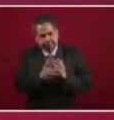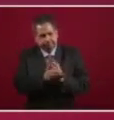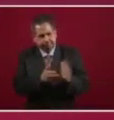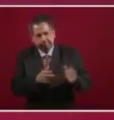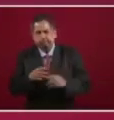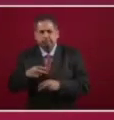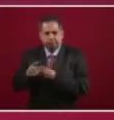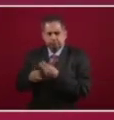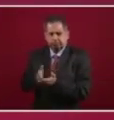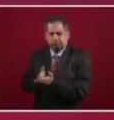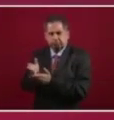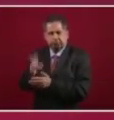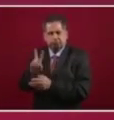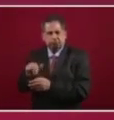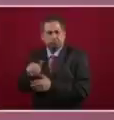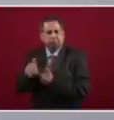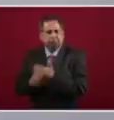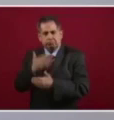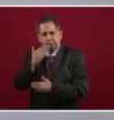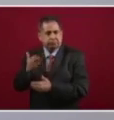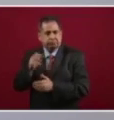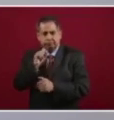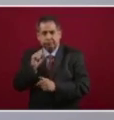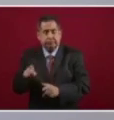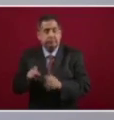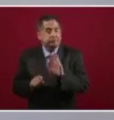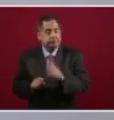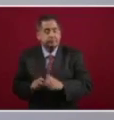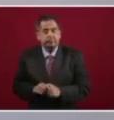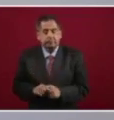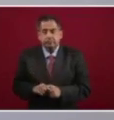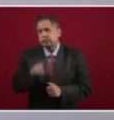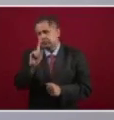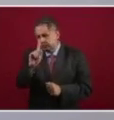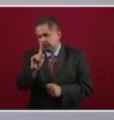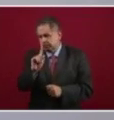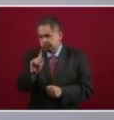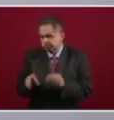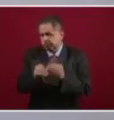bien. También no está de más